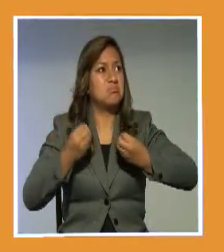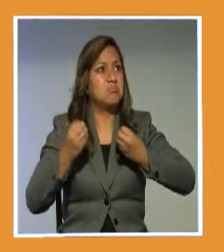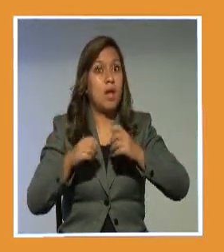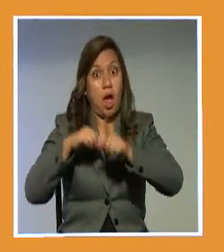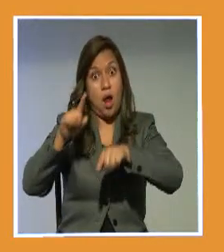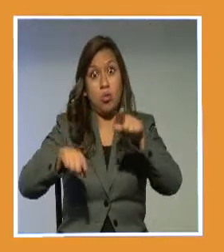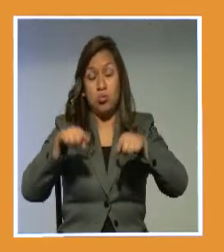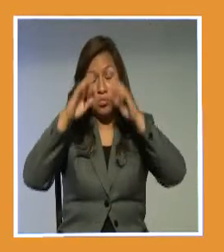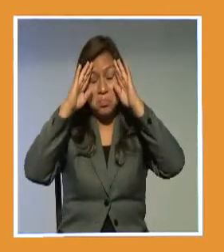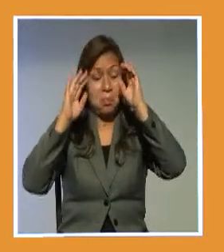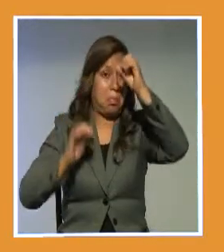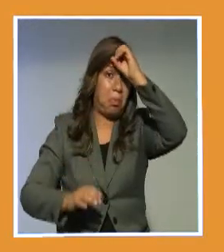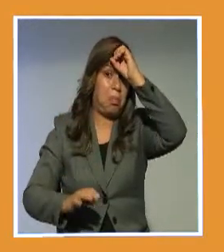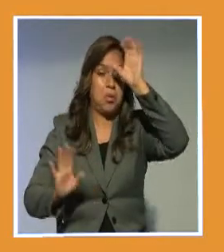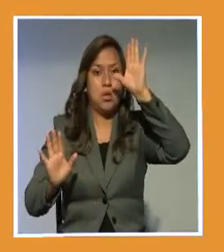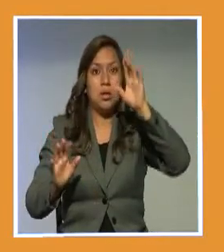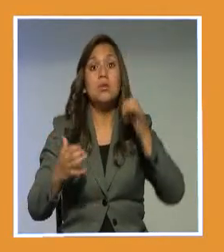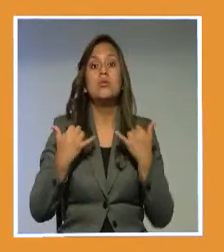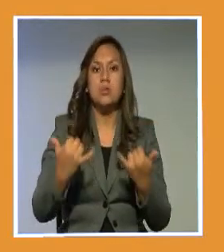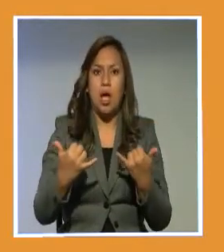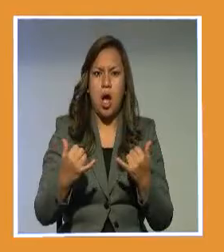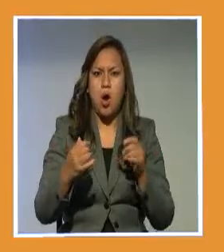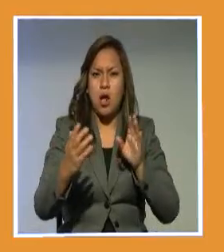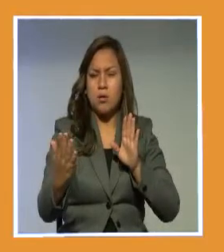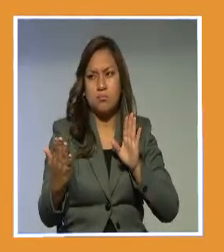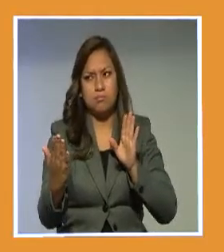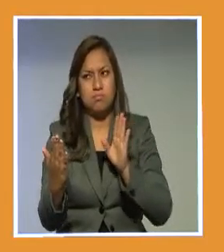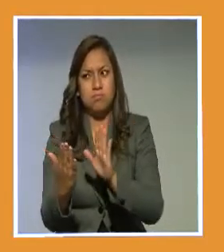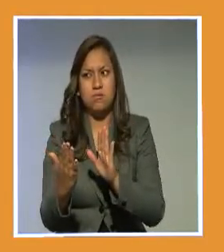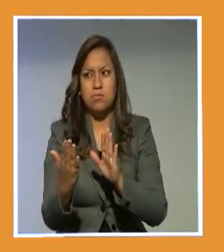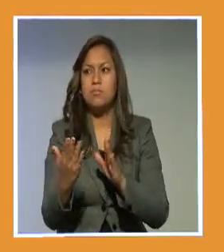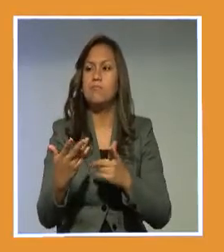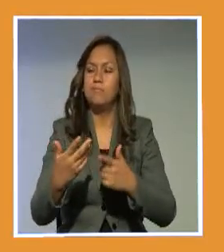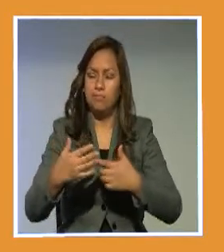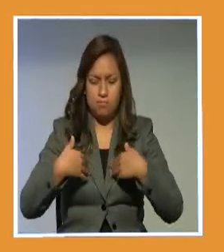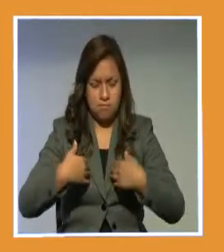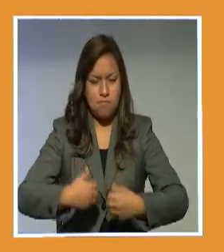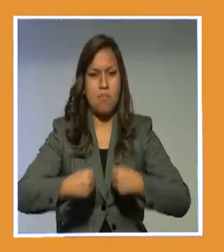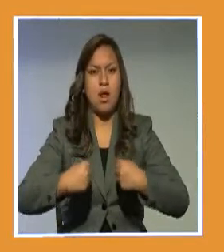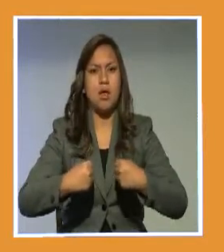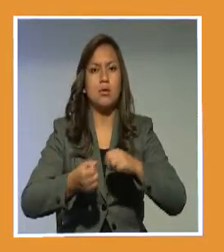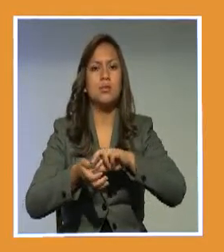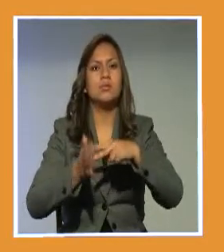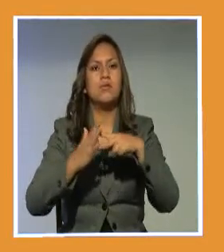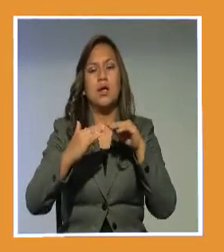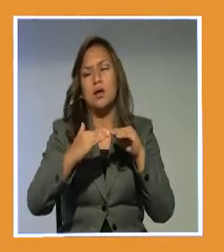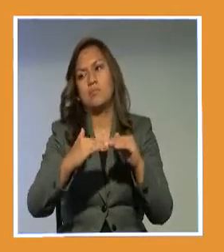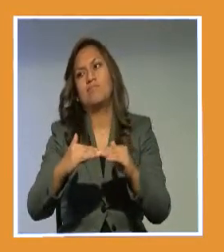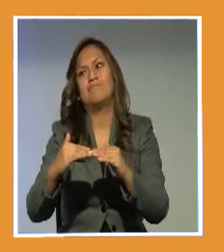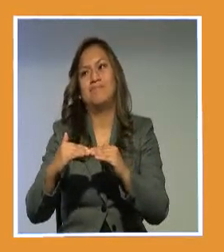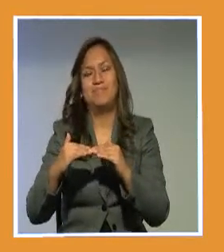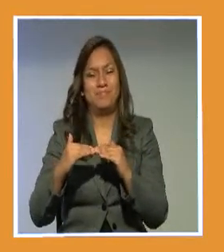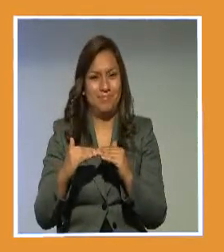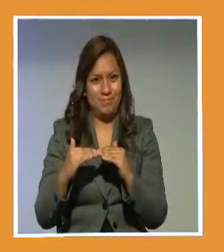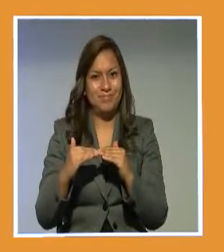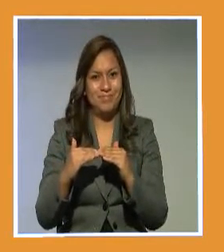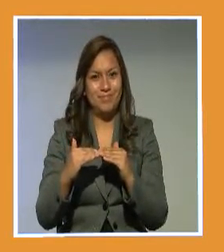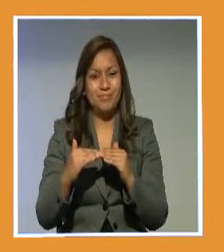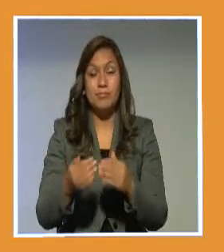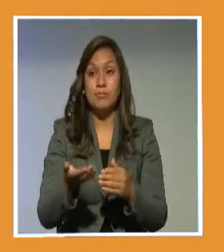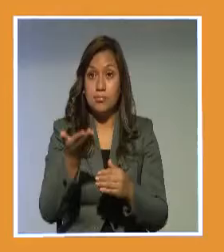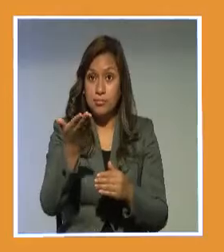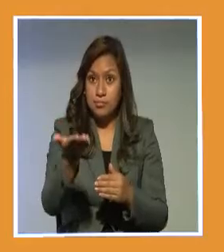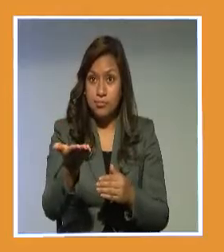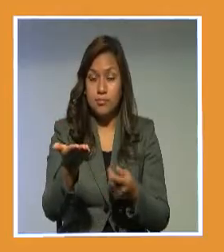muy buen momento para someterse a eso, al escrutinio popular. De esa manera se hace democracia. Presidenta Gabriela, no solamente a usted, sino